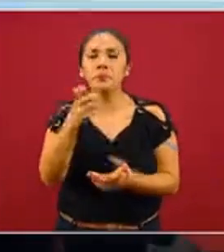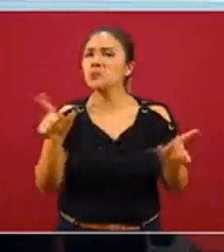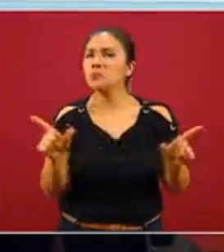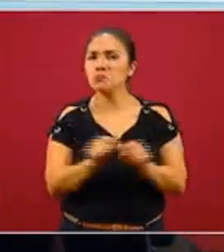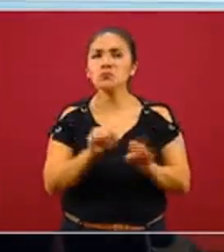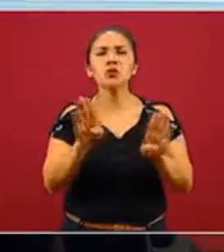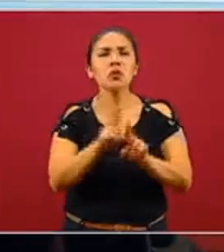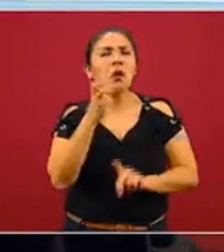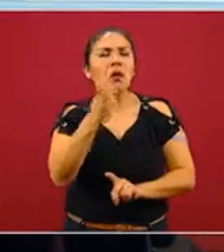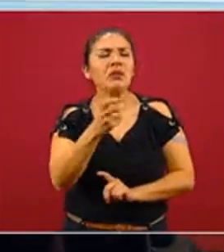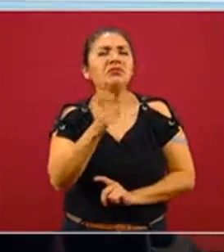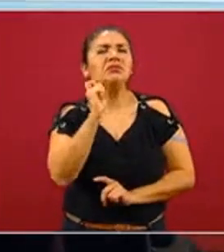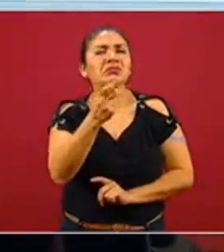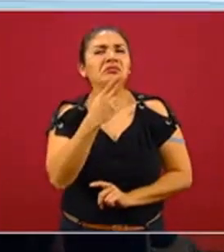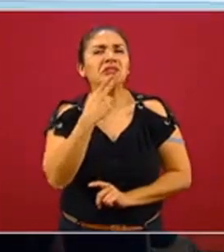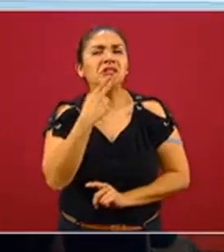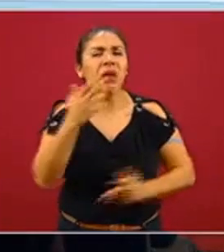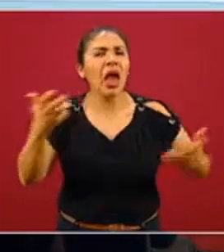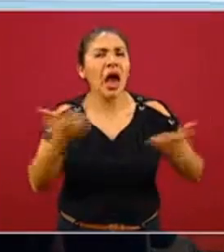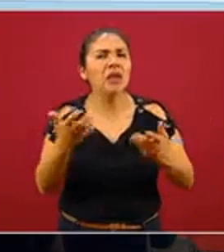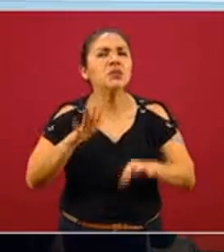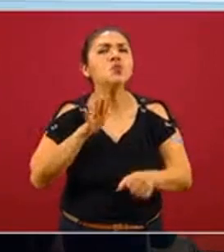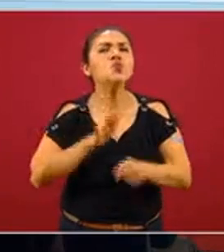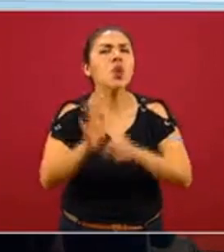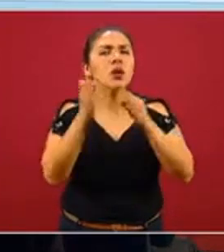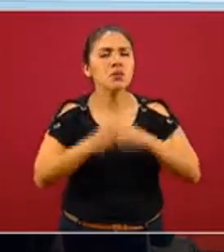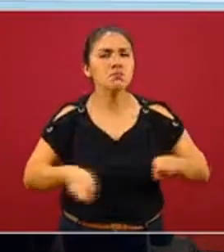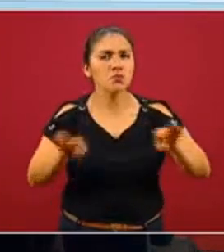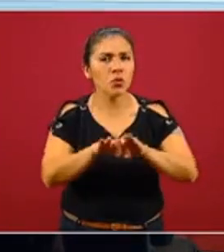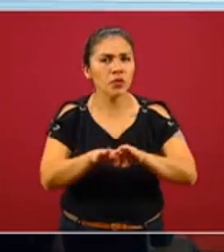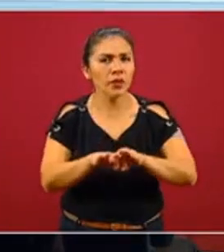esta perspectiva, las acciones indispensables. Podemos pasar,